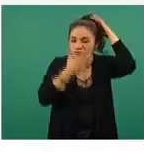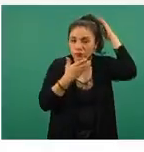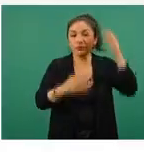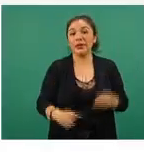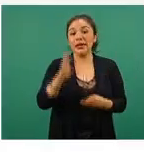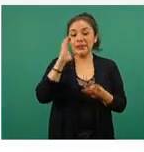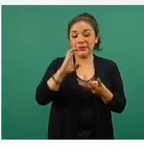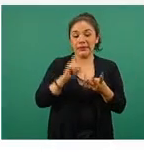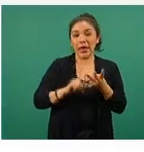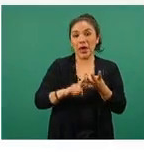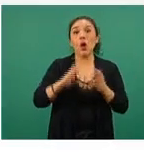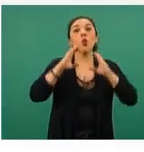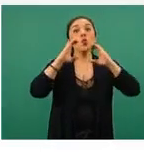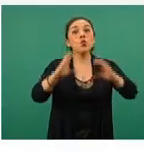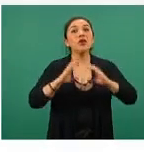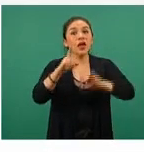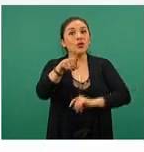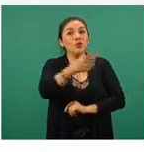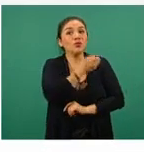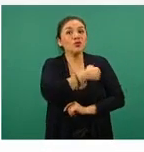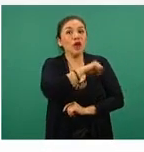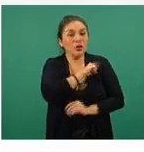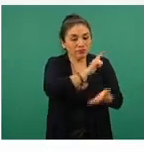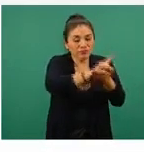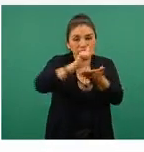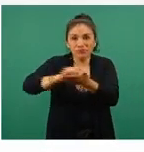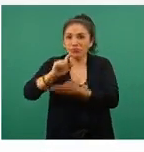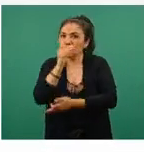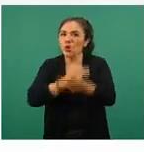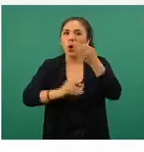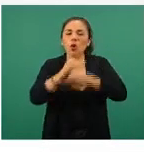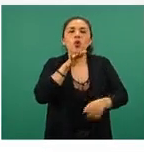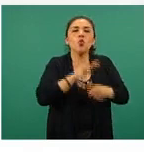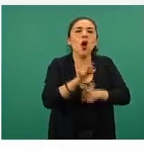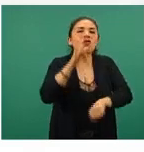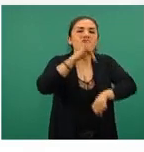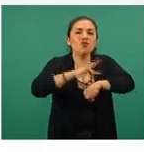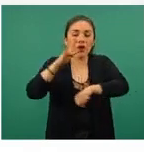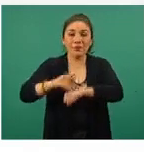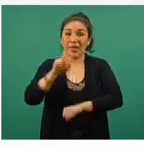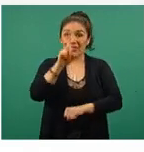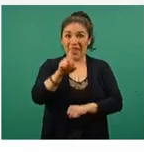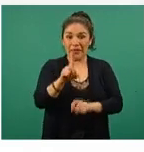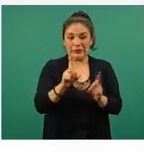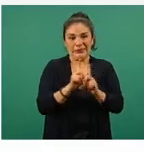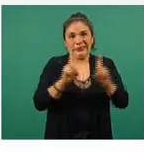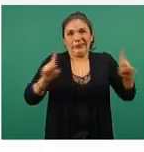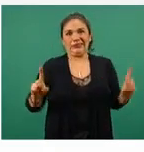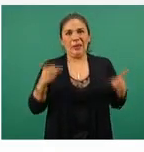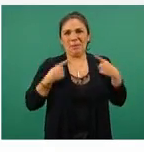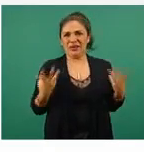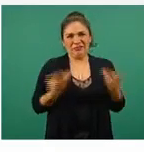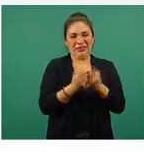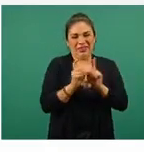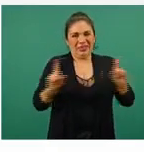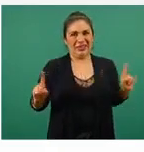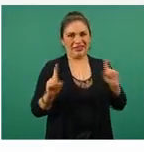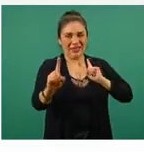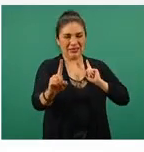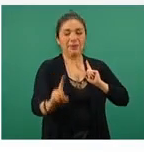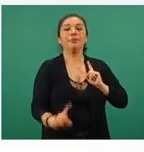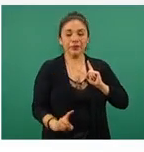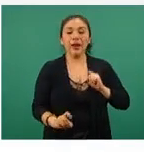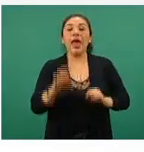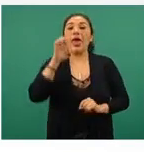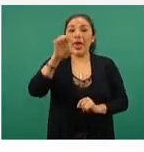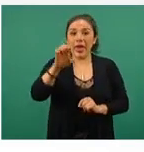La C es el cuidado de tu salud, desinfectando todos los objetos. La D de distancia de al menos de 2 metros y la E de